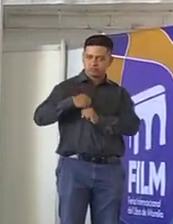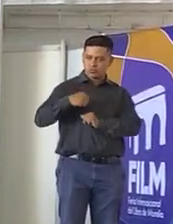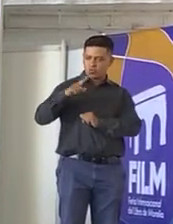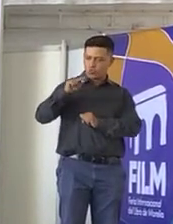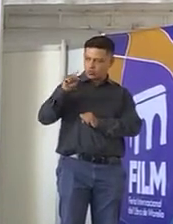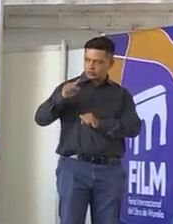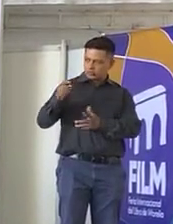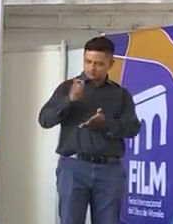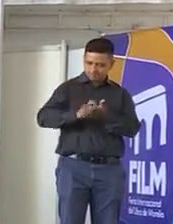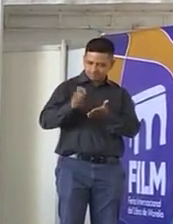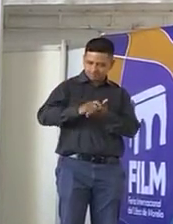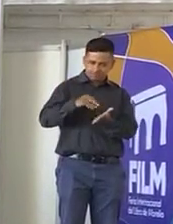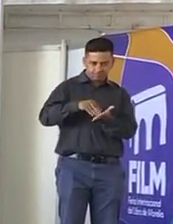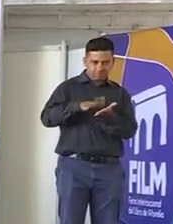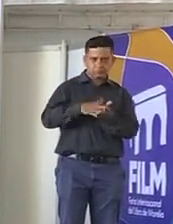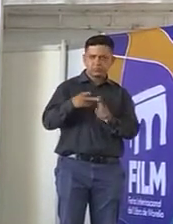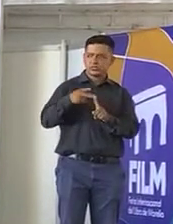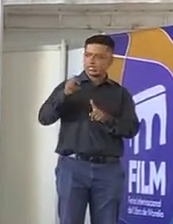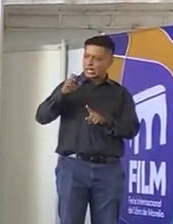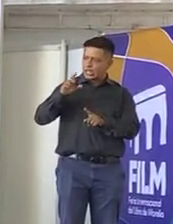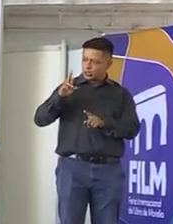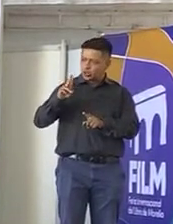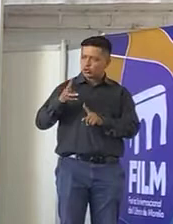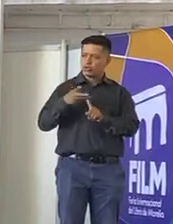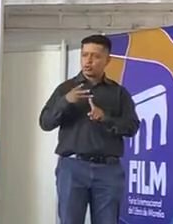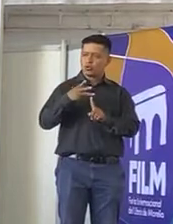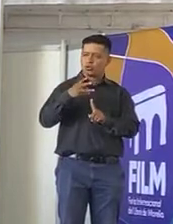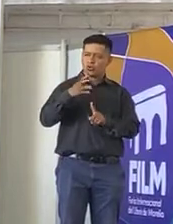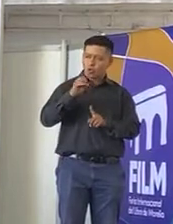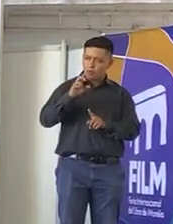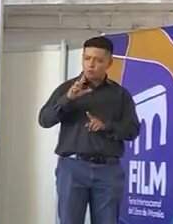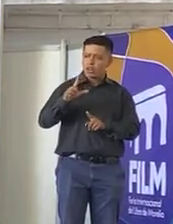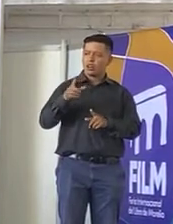Larousse, Selector, Convel,